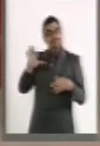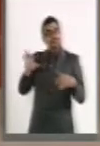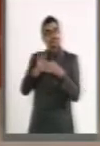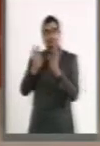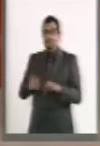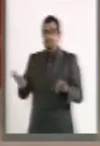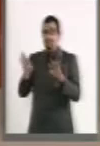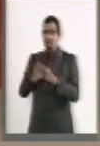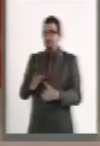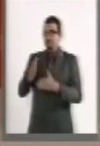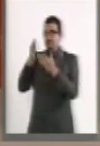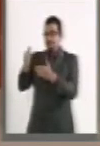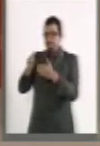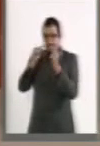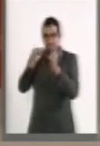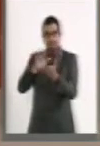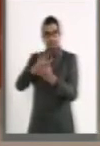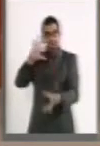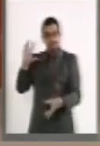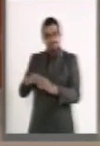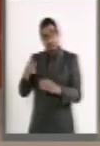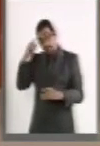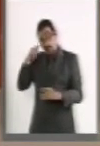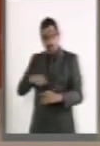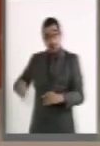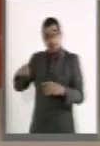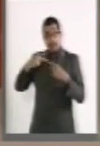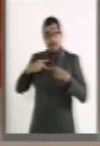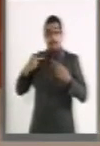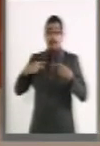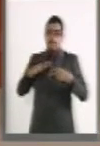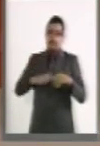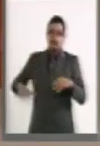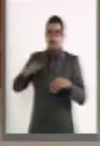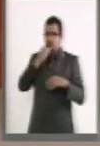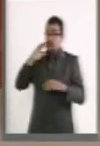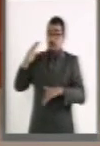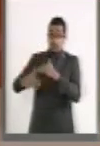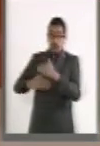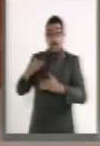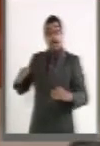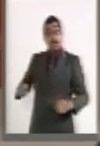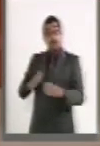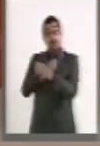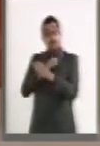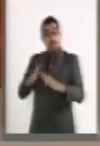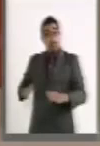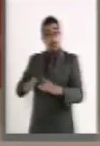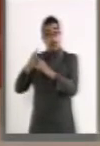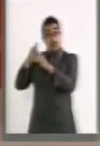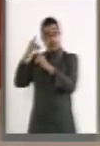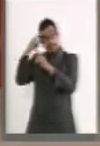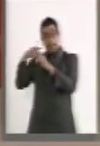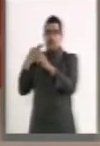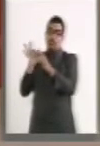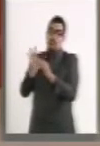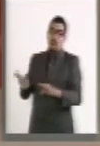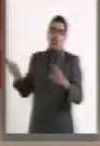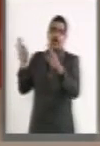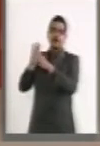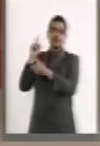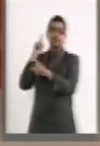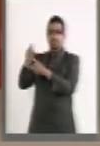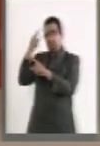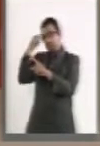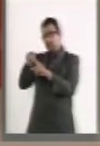nuevas demandas de la amplia cúspide de la pirámide poblacional estimulan el paso de la educación entendida como formación para